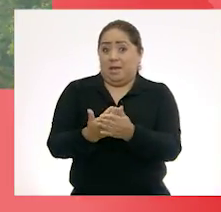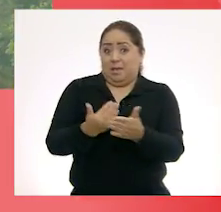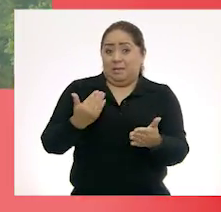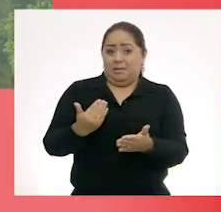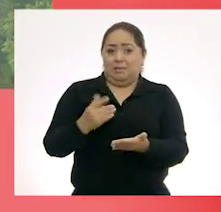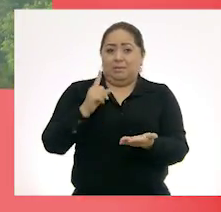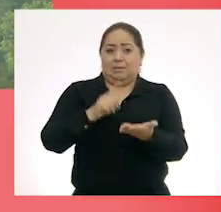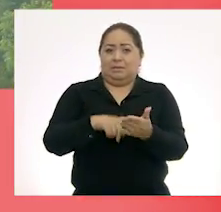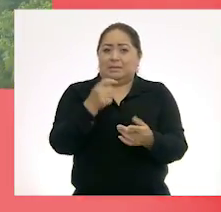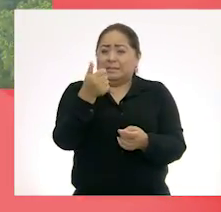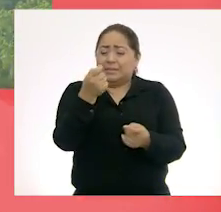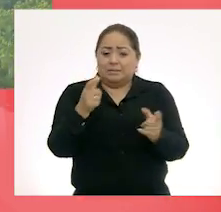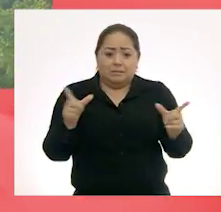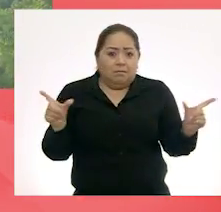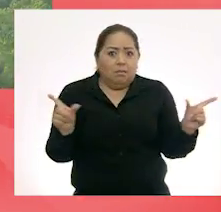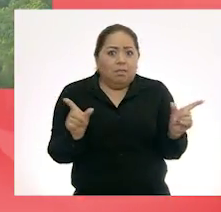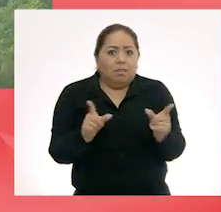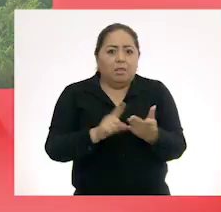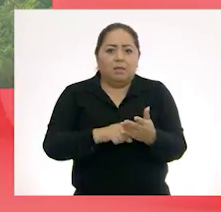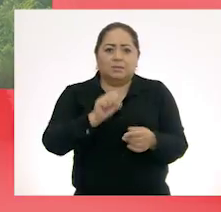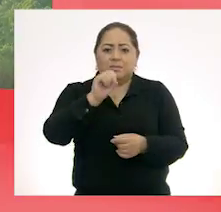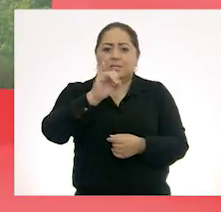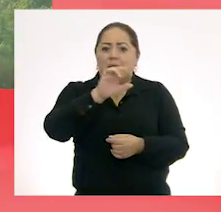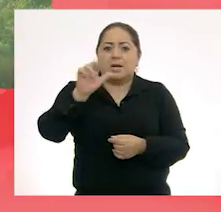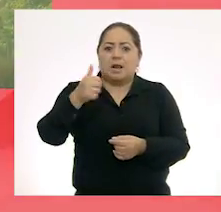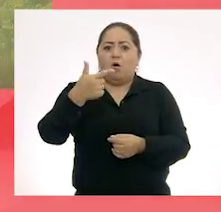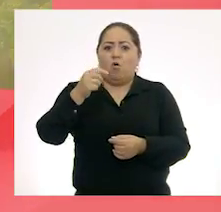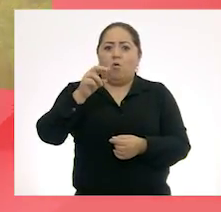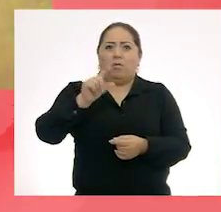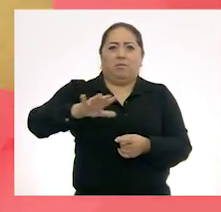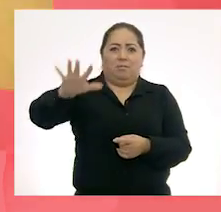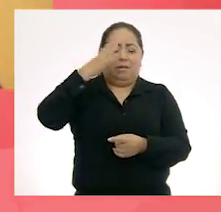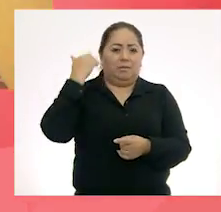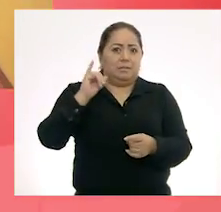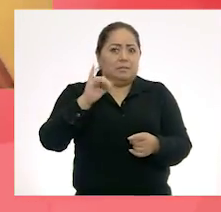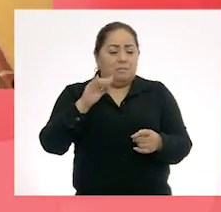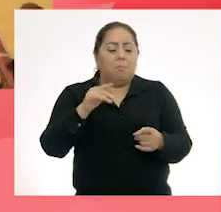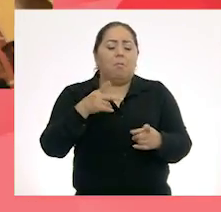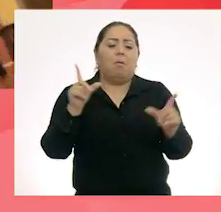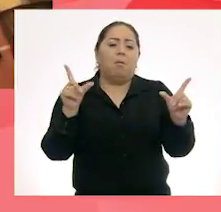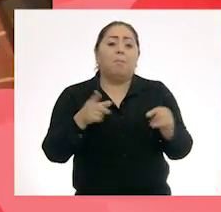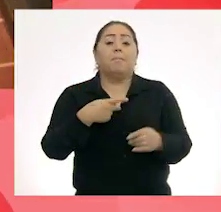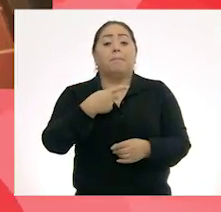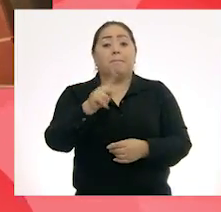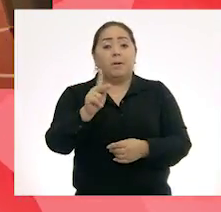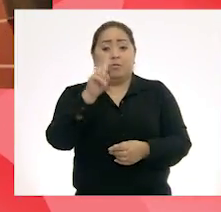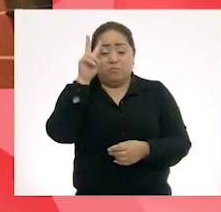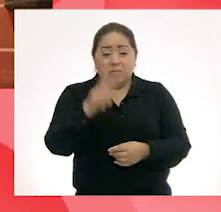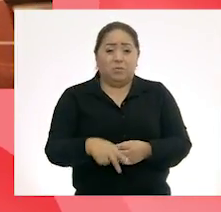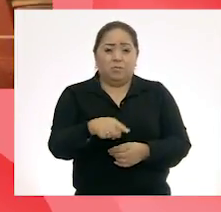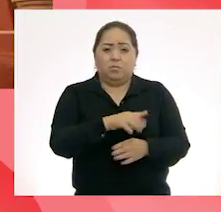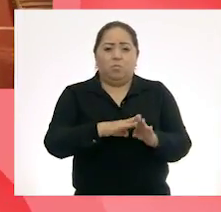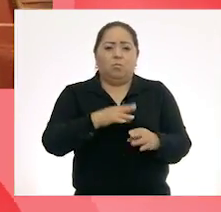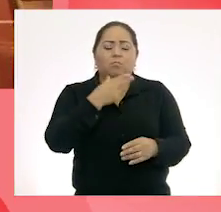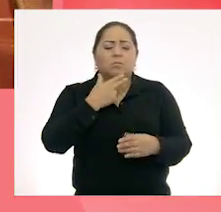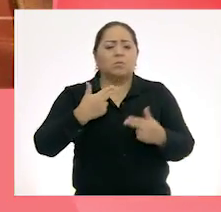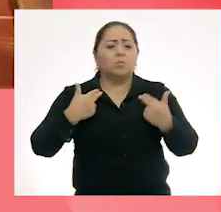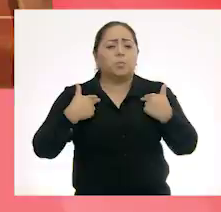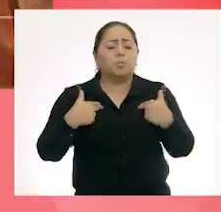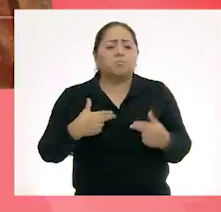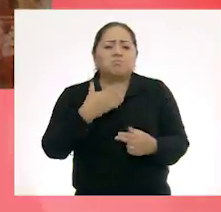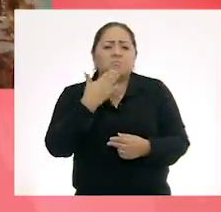casi extermina a todos los grupos de Sierra Gorda que no se sometían. Fray Junípero fue un verdadero humanista de la